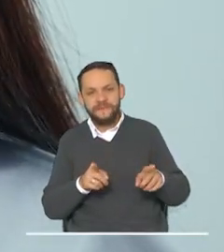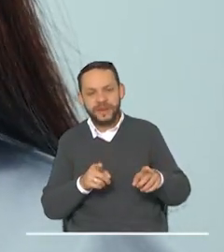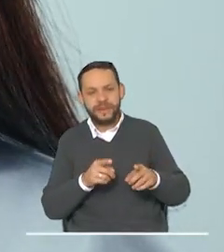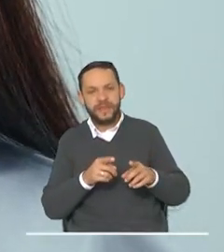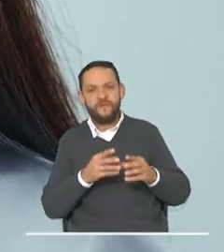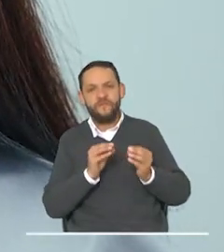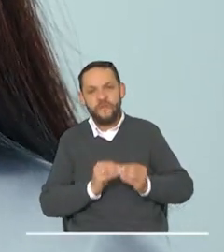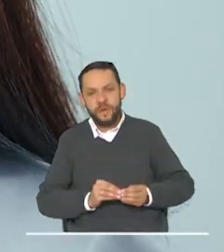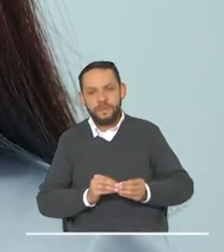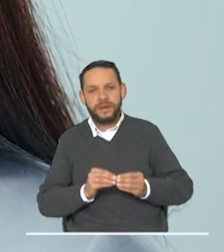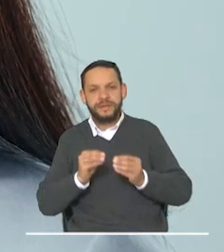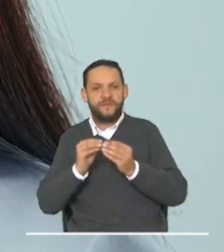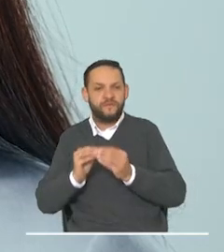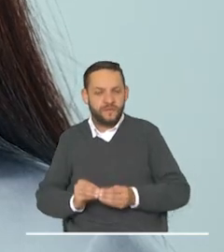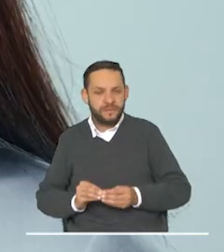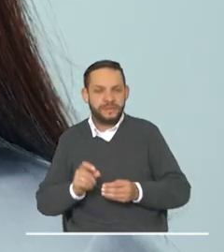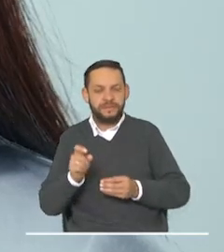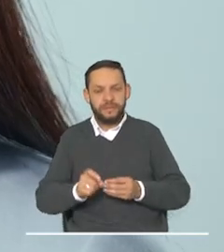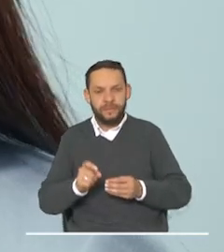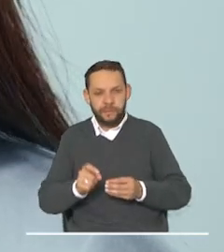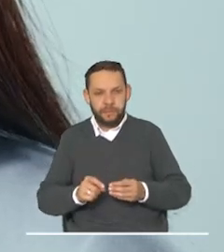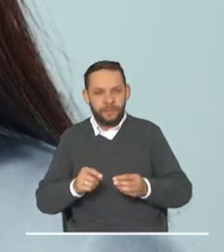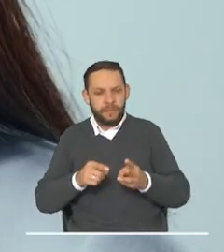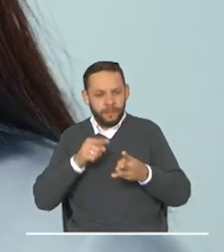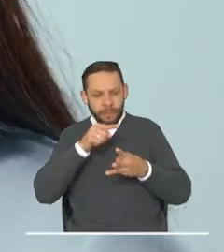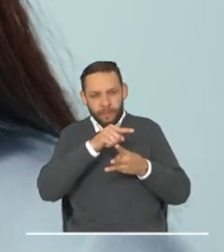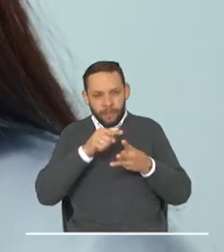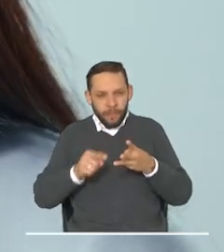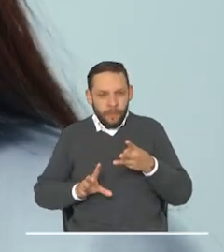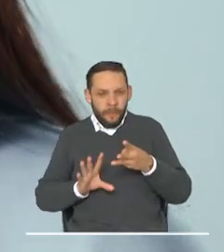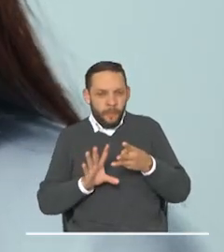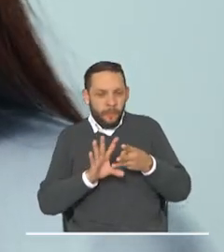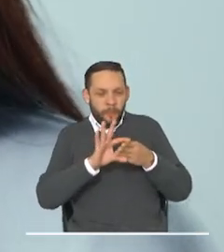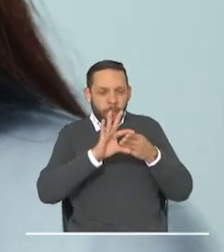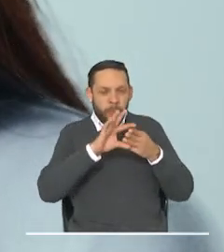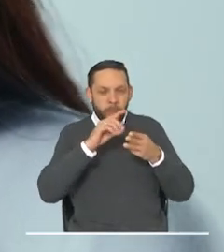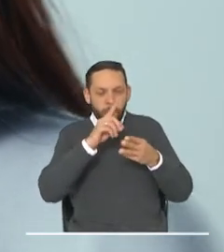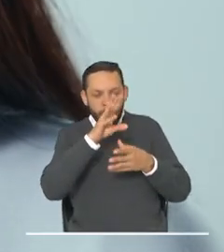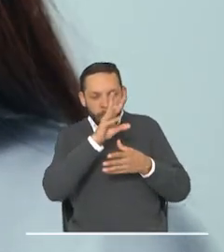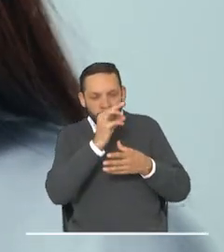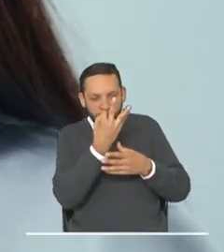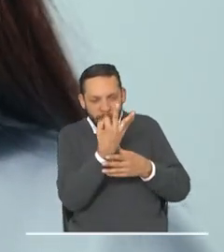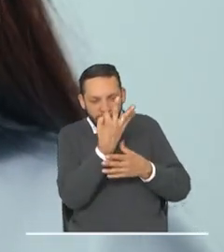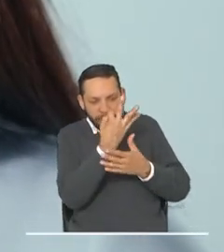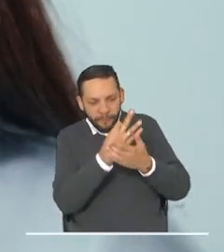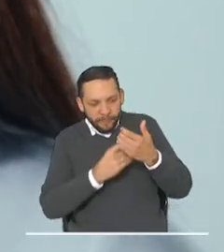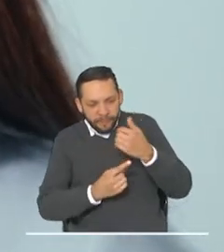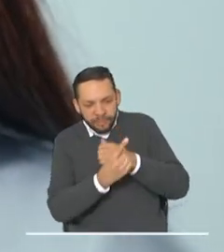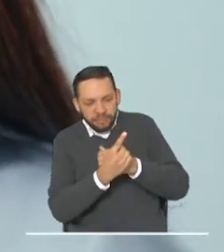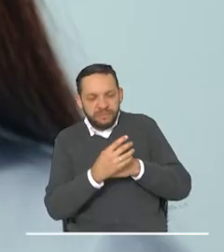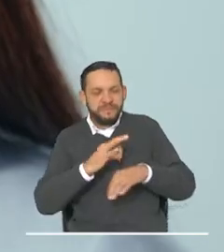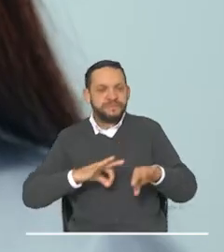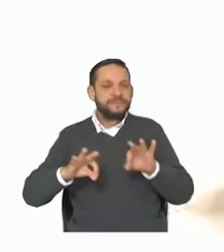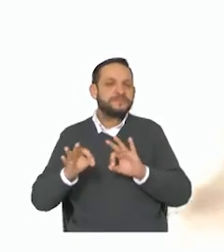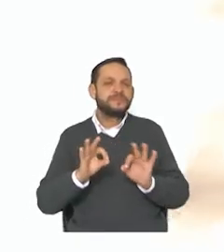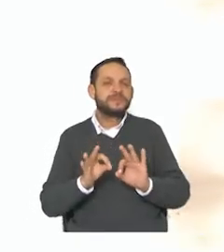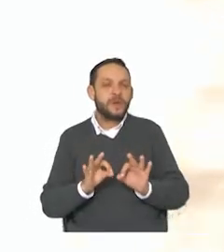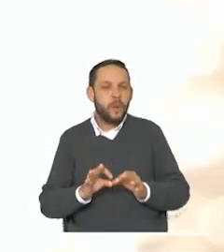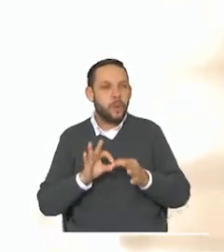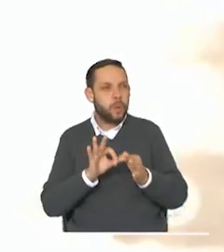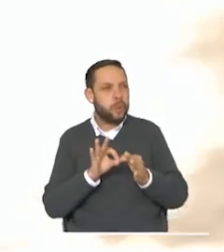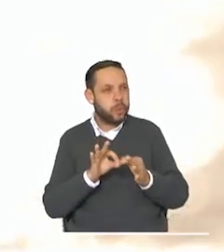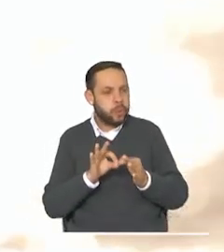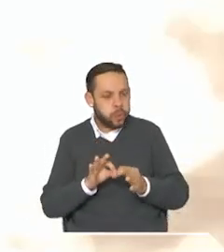y como necesitamos que ellas realmente se integren o se reintegren que